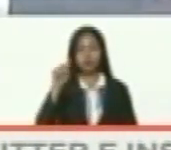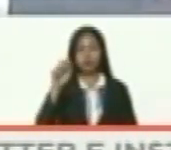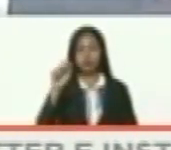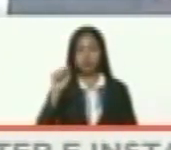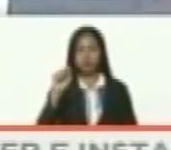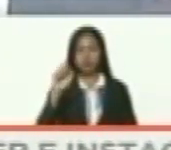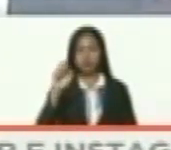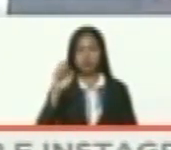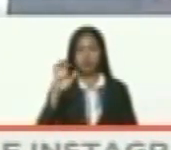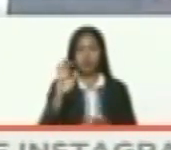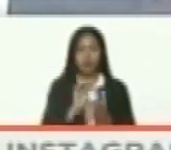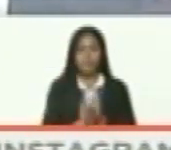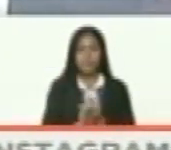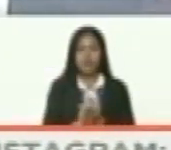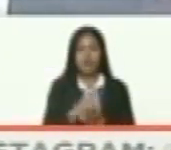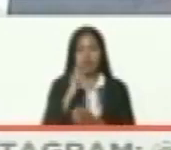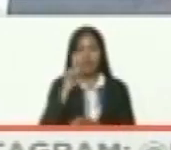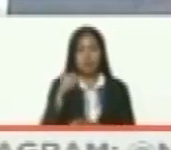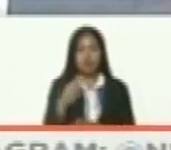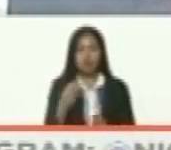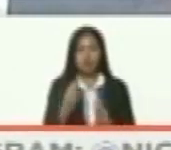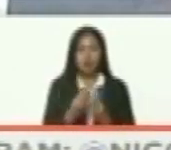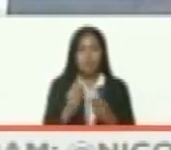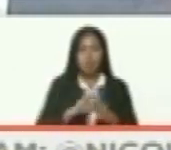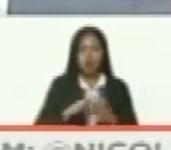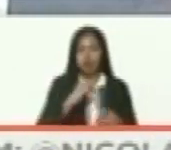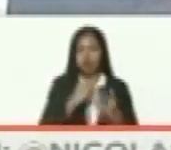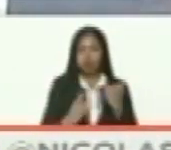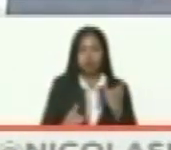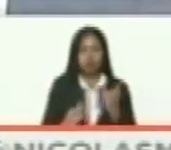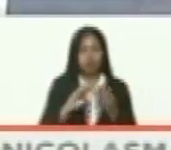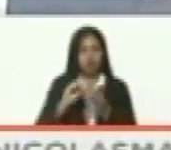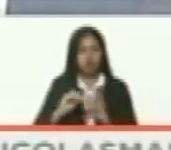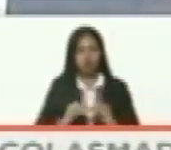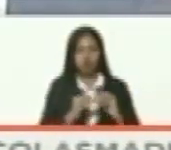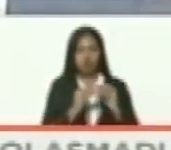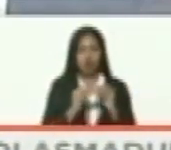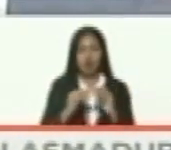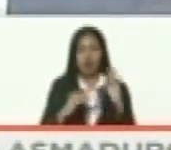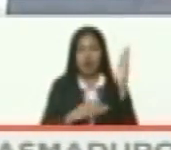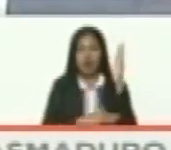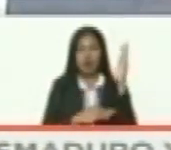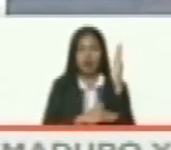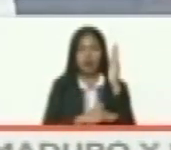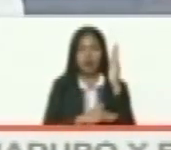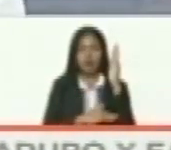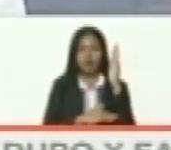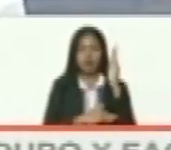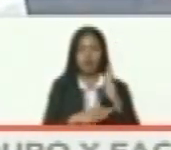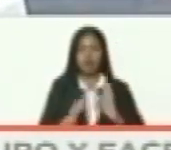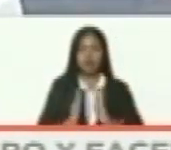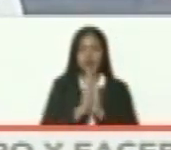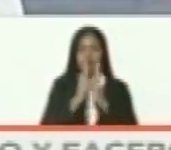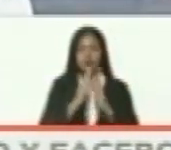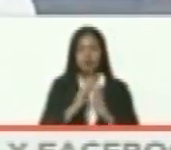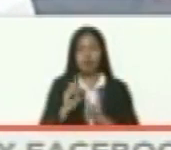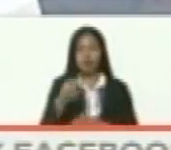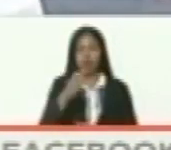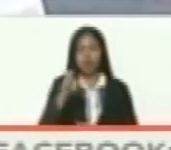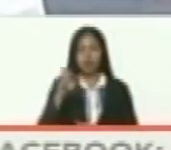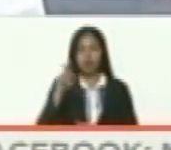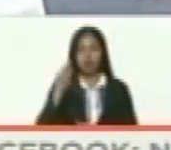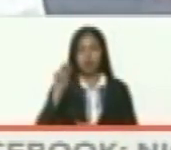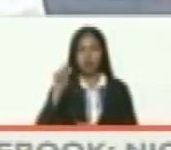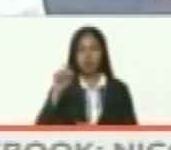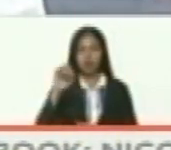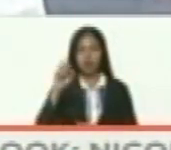compañera Margot Trejo, porque hemos culminado la recuperación de la iglesia San Jerónimo. Estamos recuperando